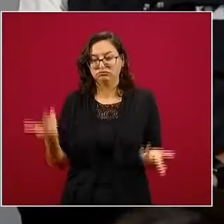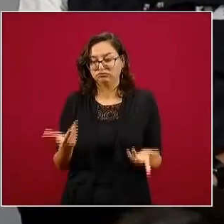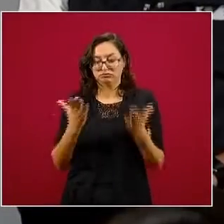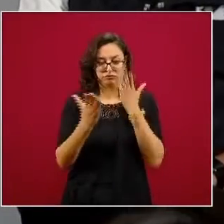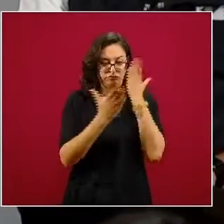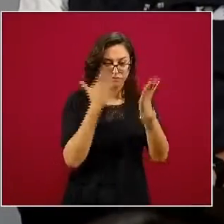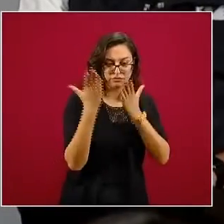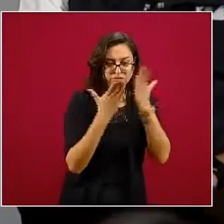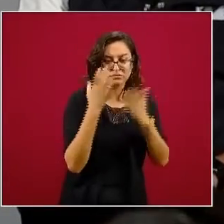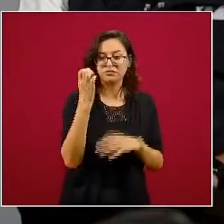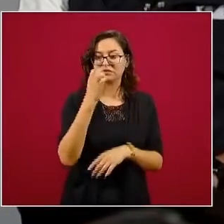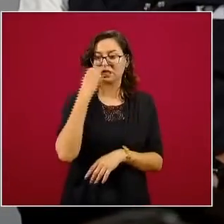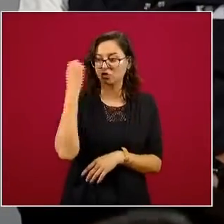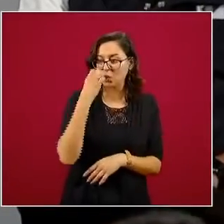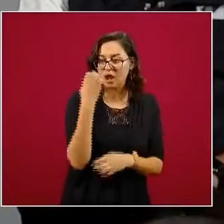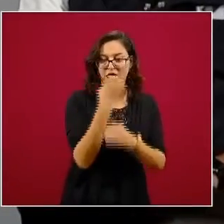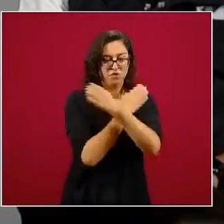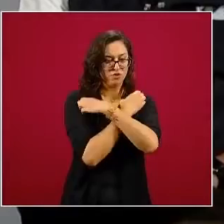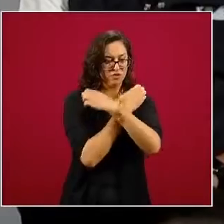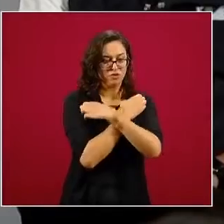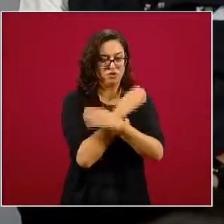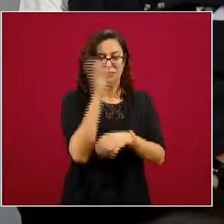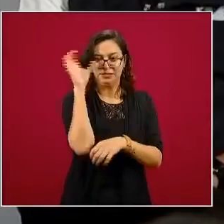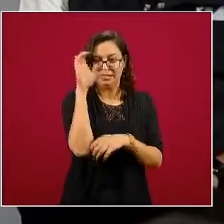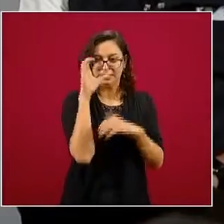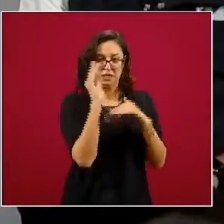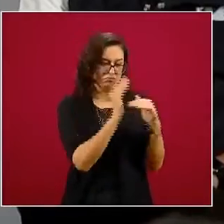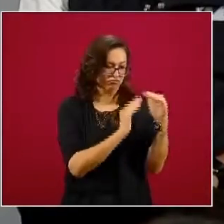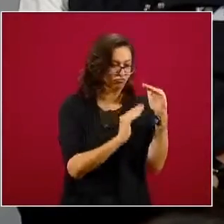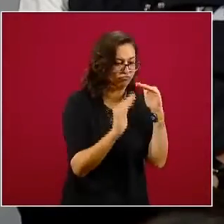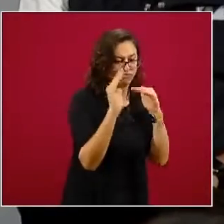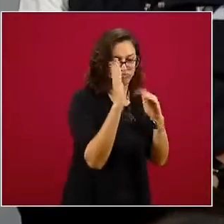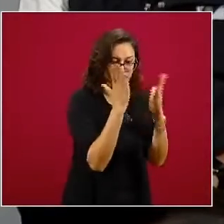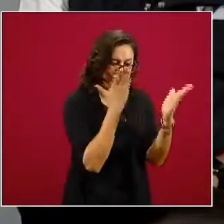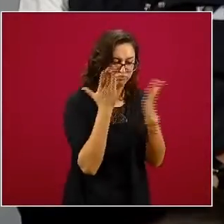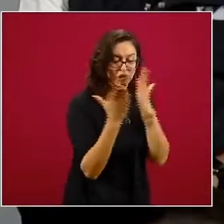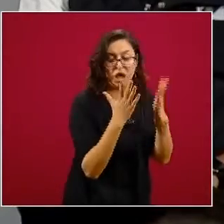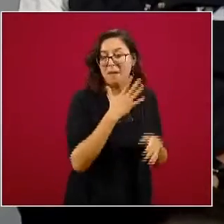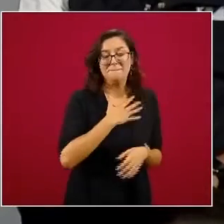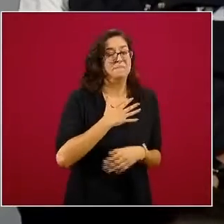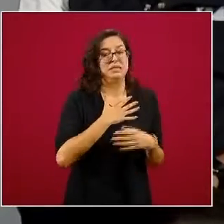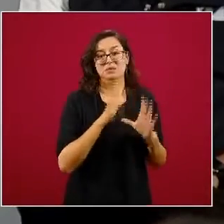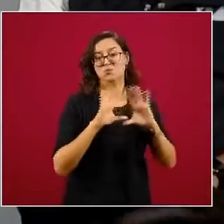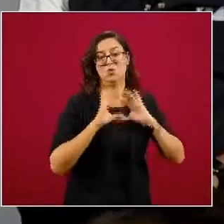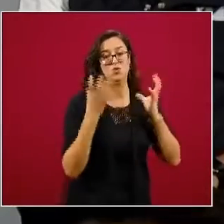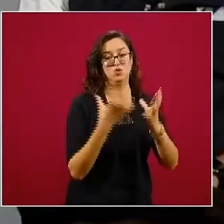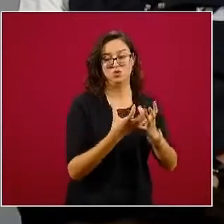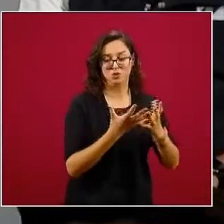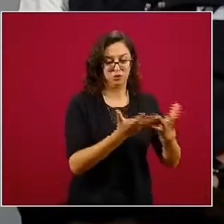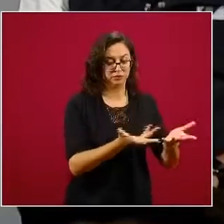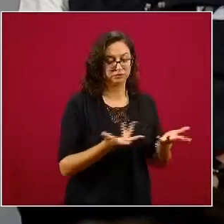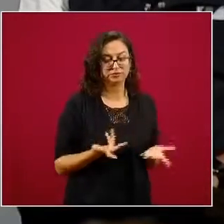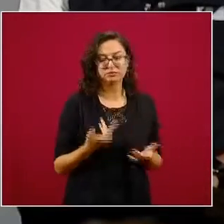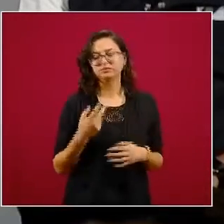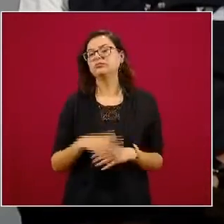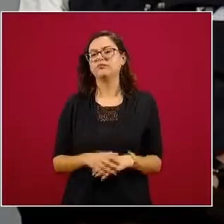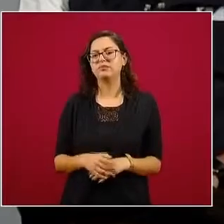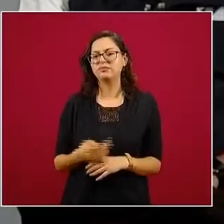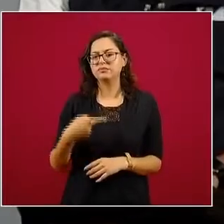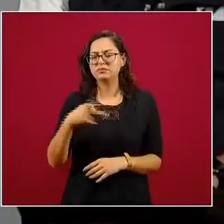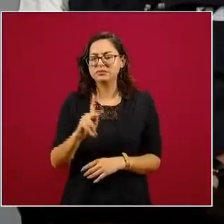el confinamiento que disminuya los contagios y del otro lado el efecto negativo secundario que